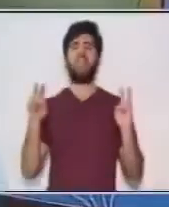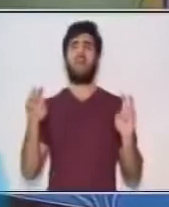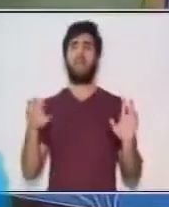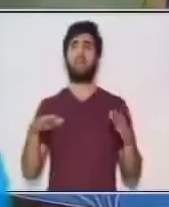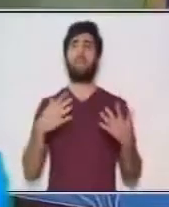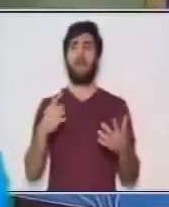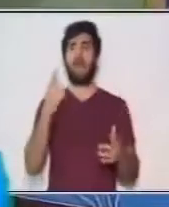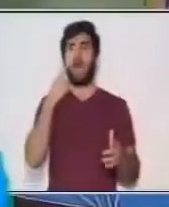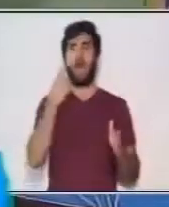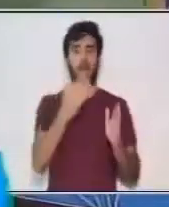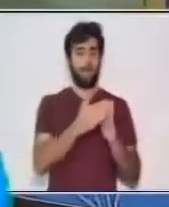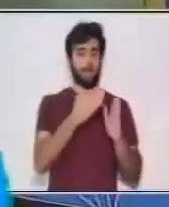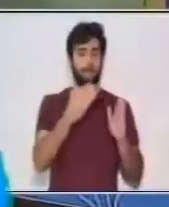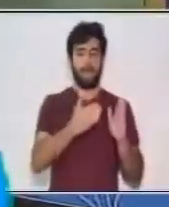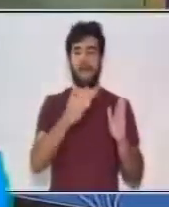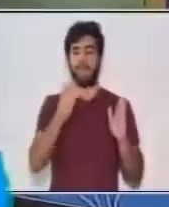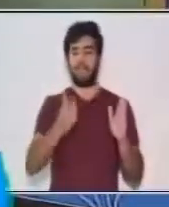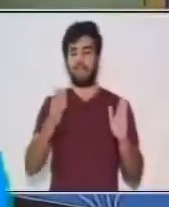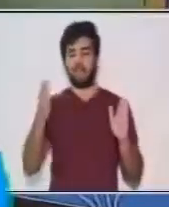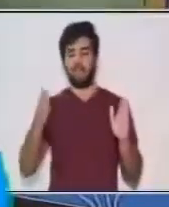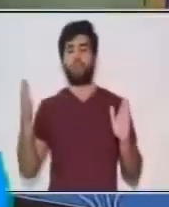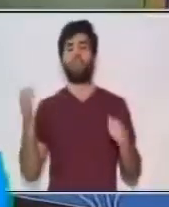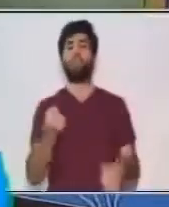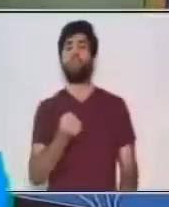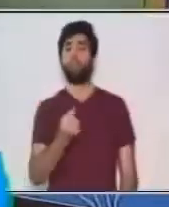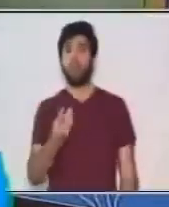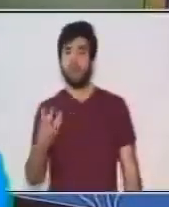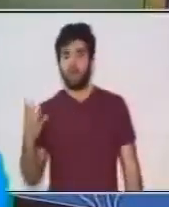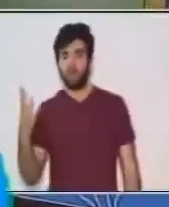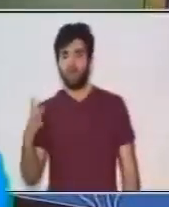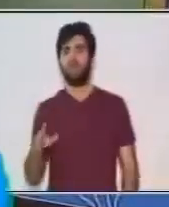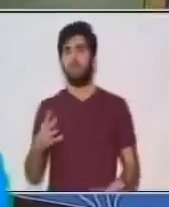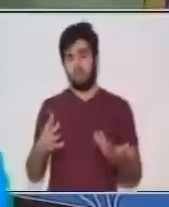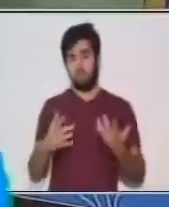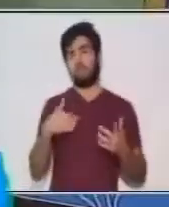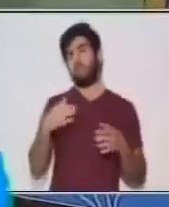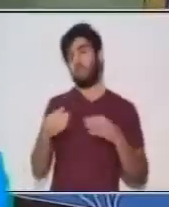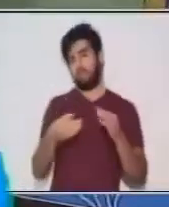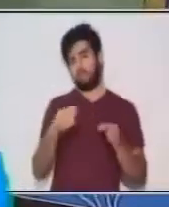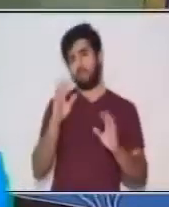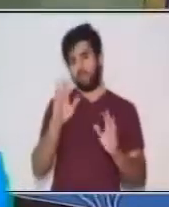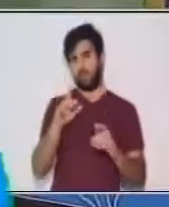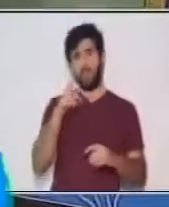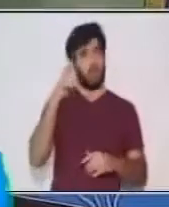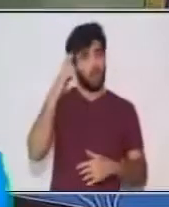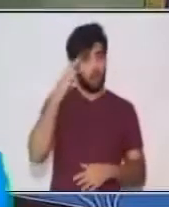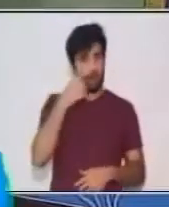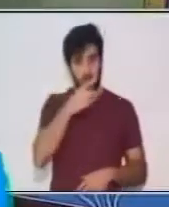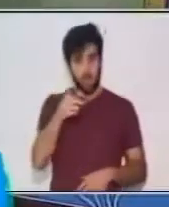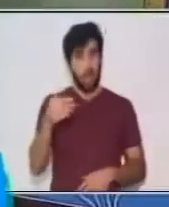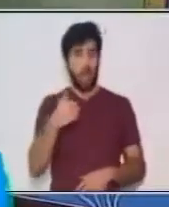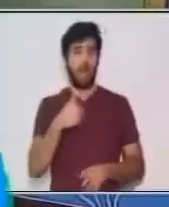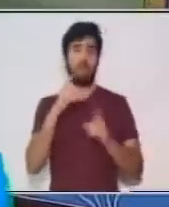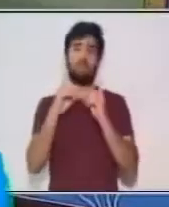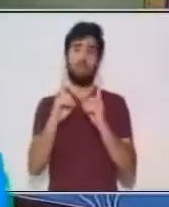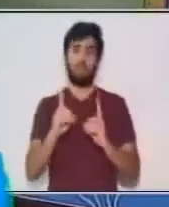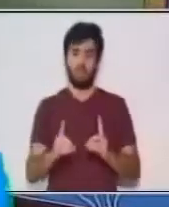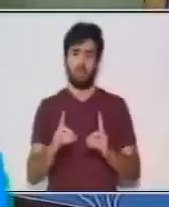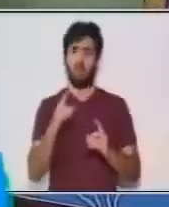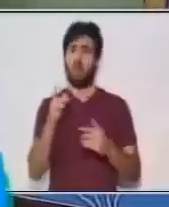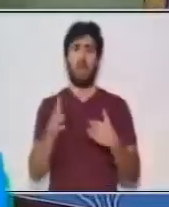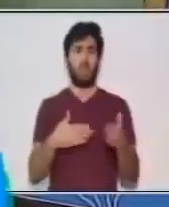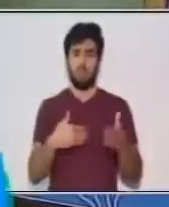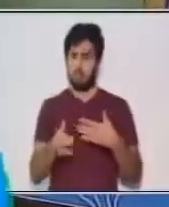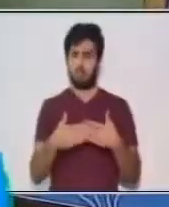numéricos del área de matemática para sexto grado de primaria. Si en casa hay alguna persona con discapacidad, este tema le